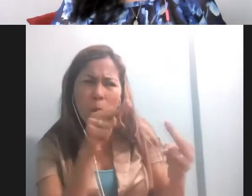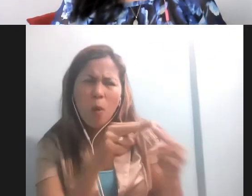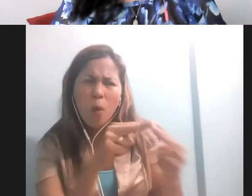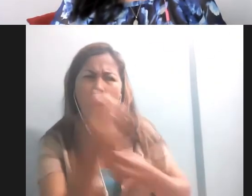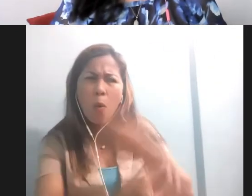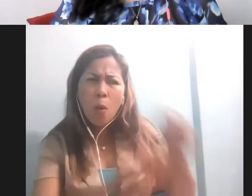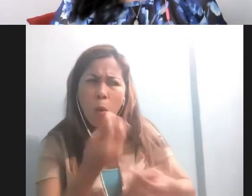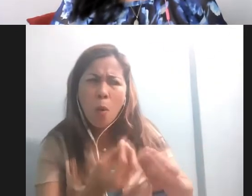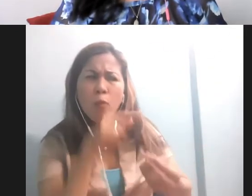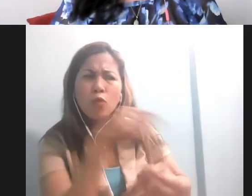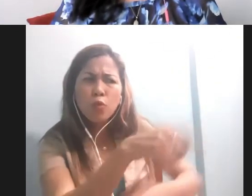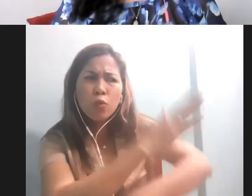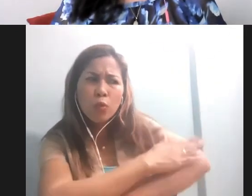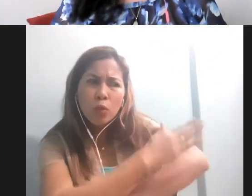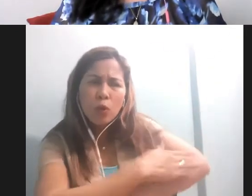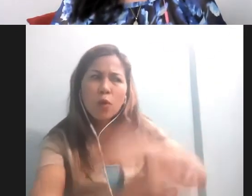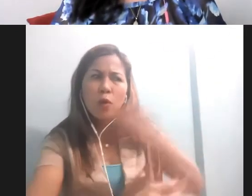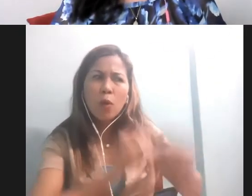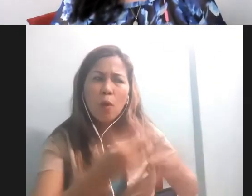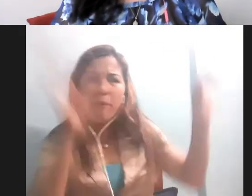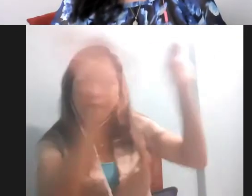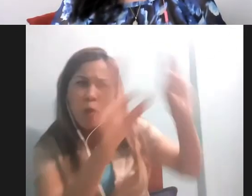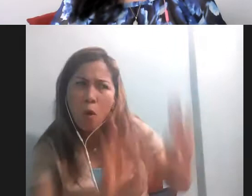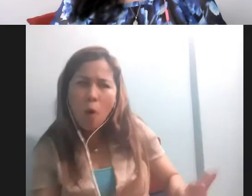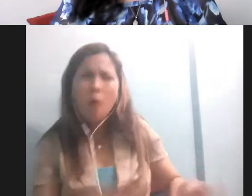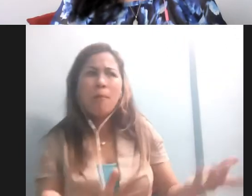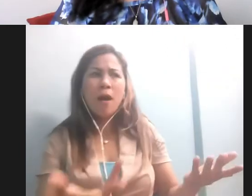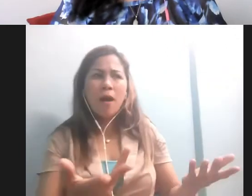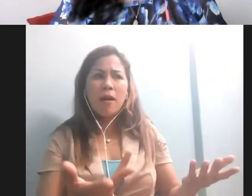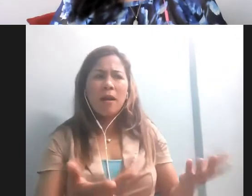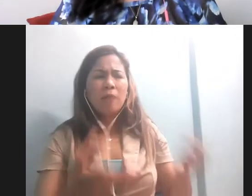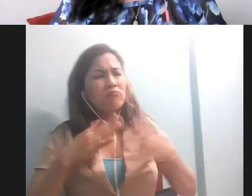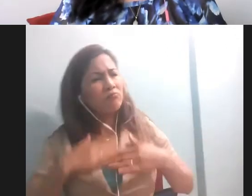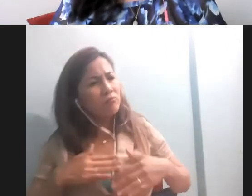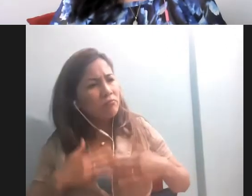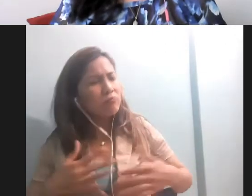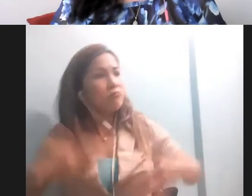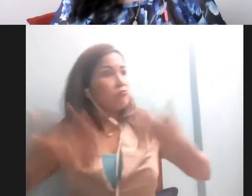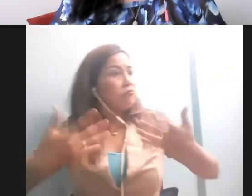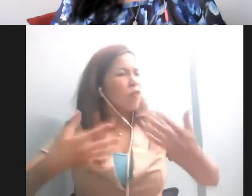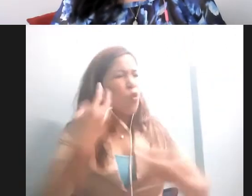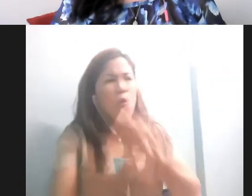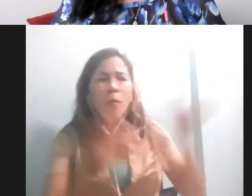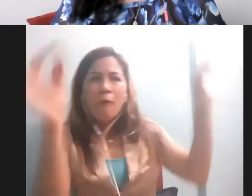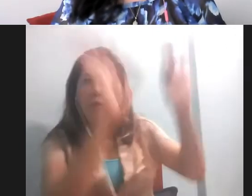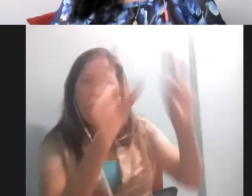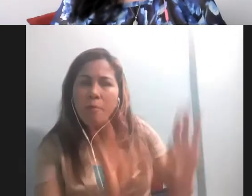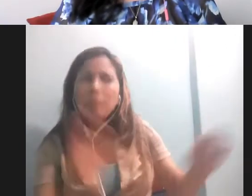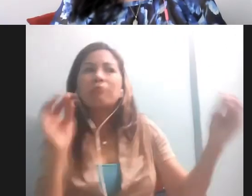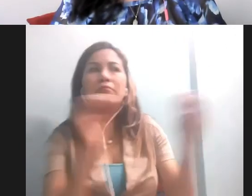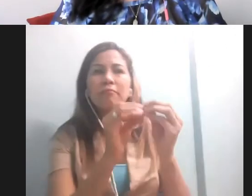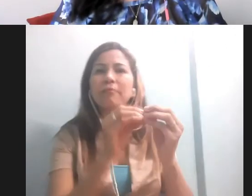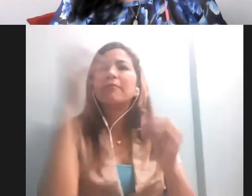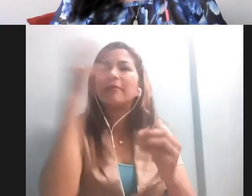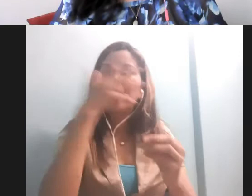tus actitudes y qué rasgos resaltan en la persona para poder asignar una seña. Entonces, las señas